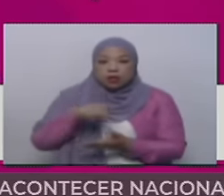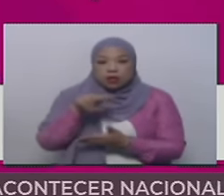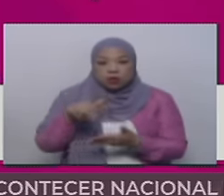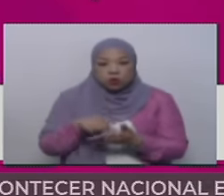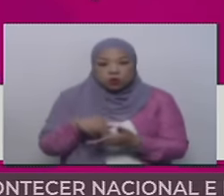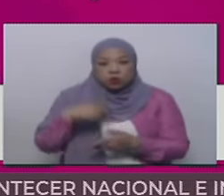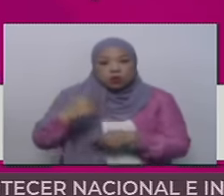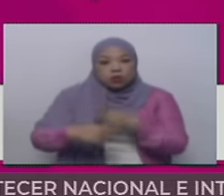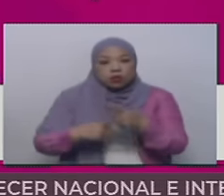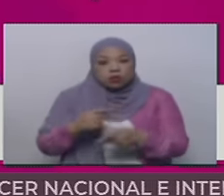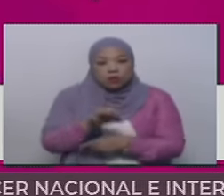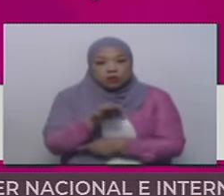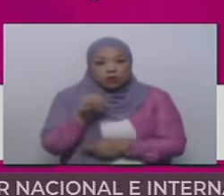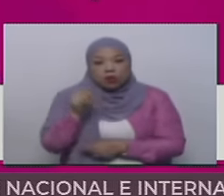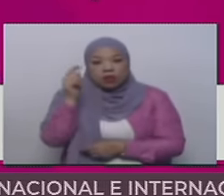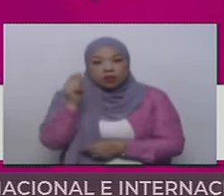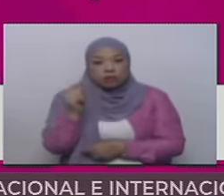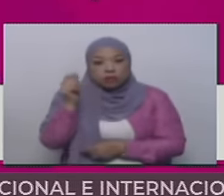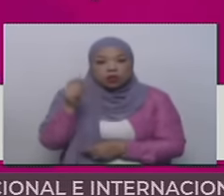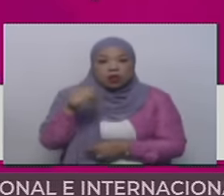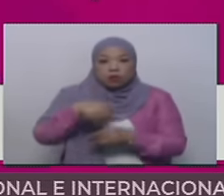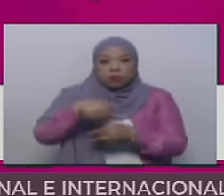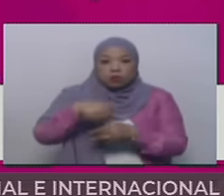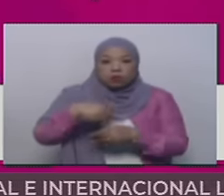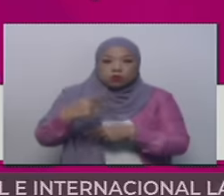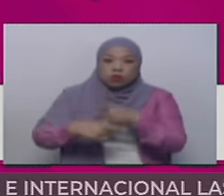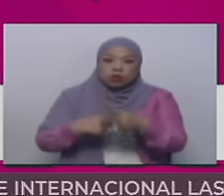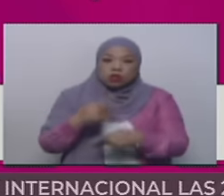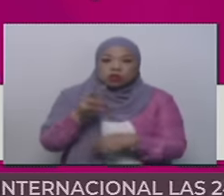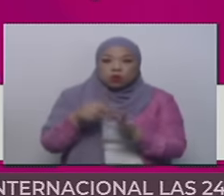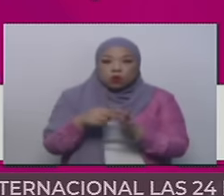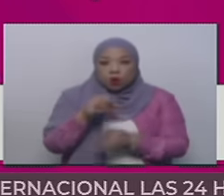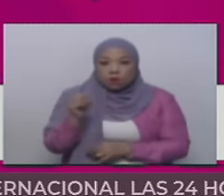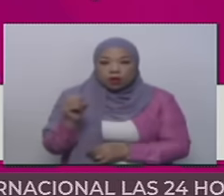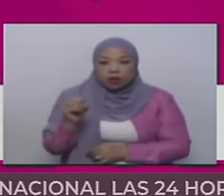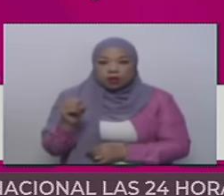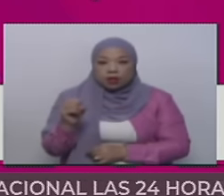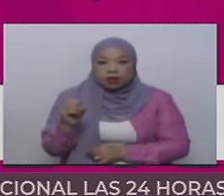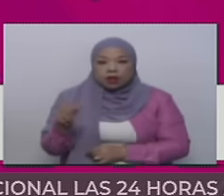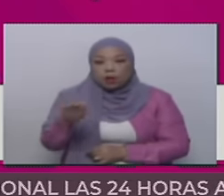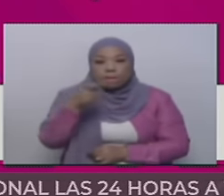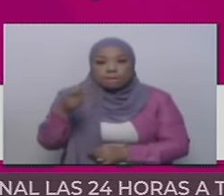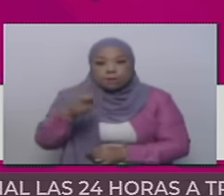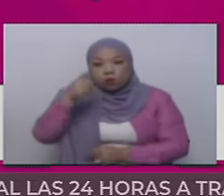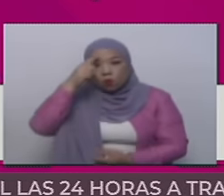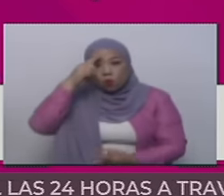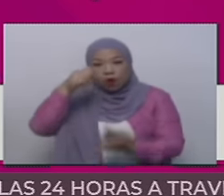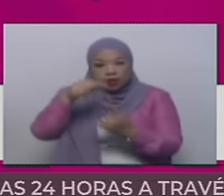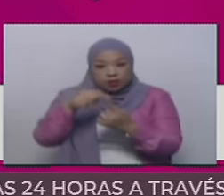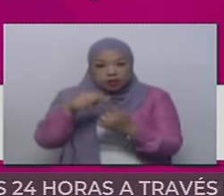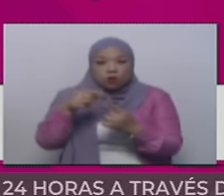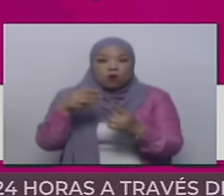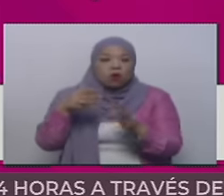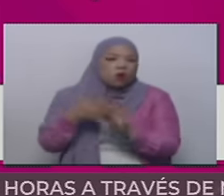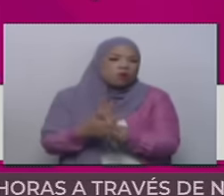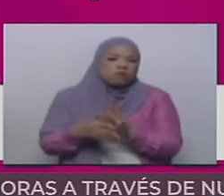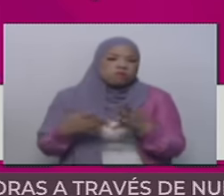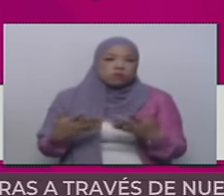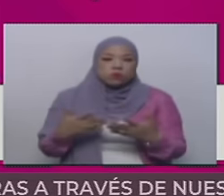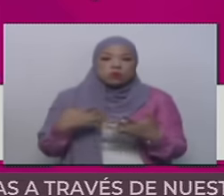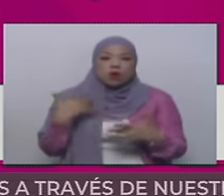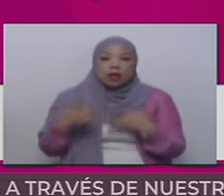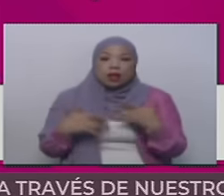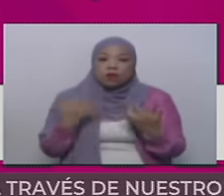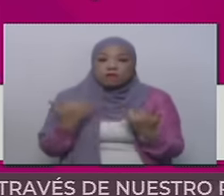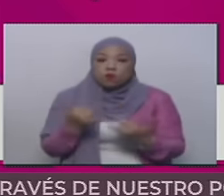en diálogo nacional, en entendimiento nacional, busque un objetivo fundamental, que es